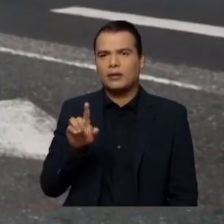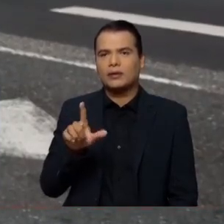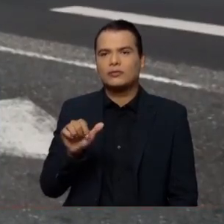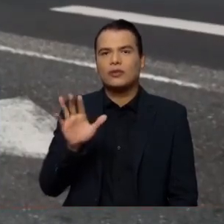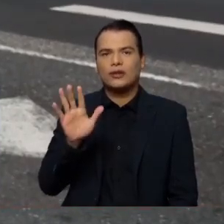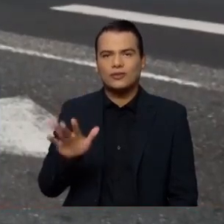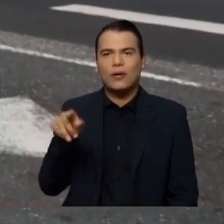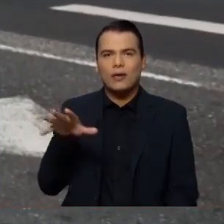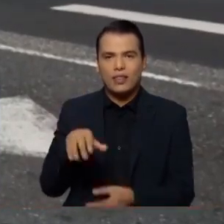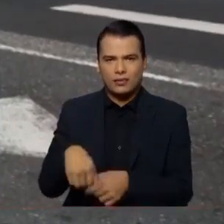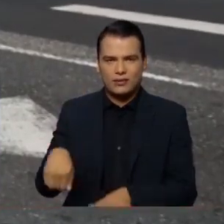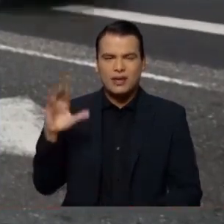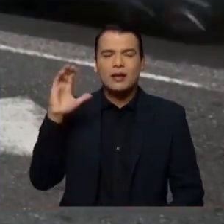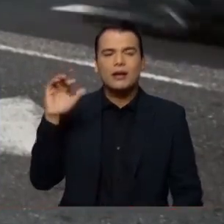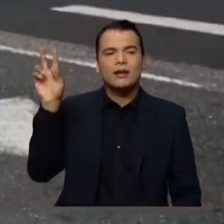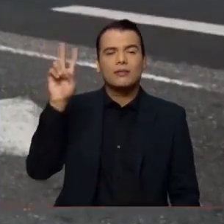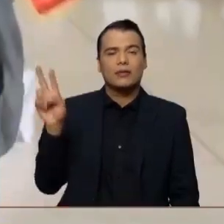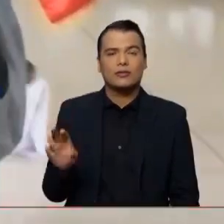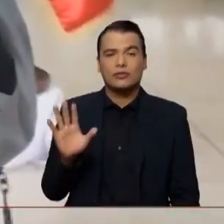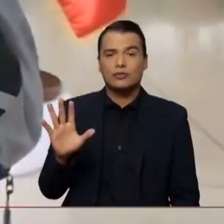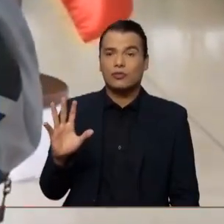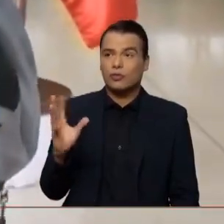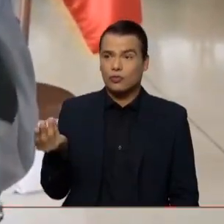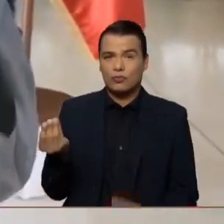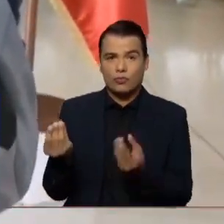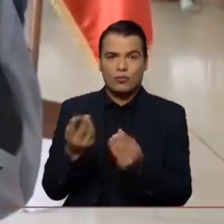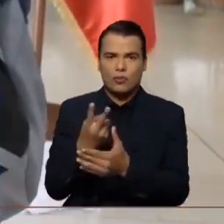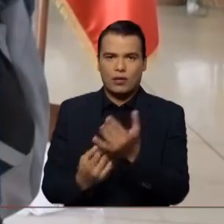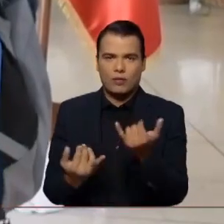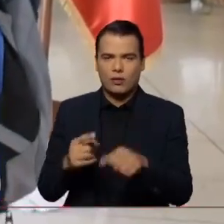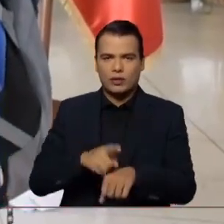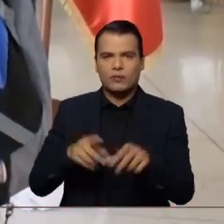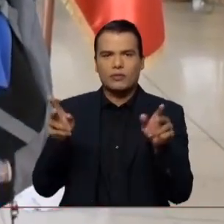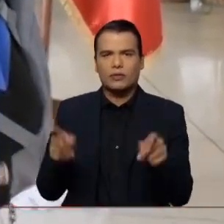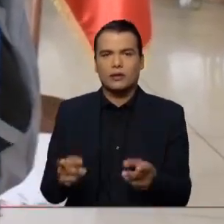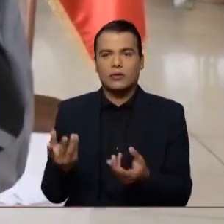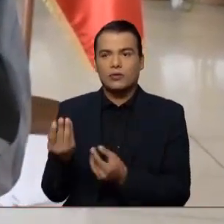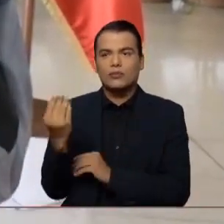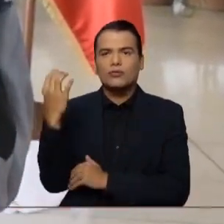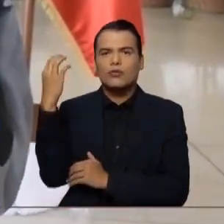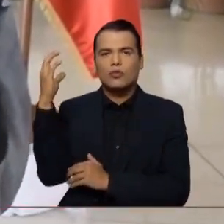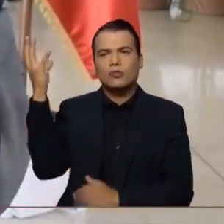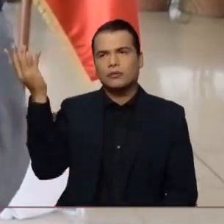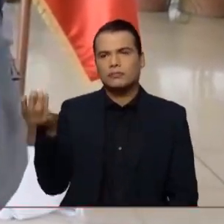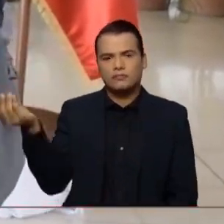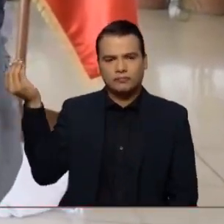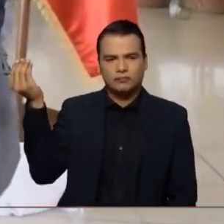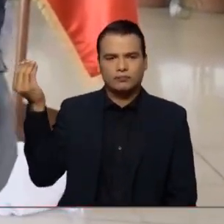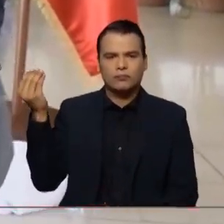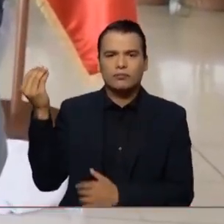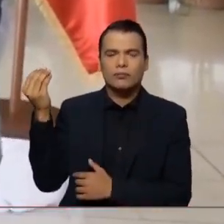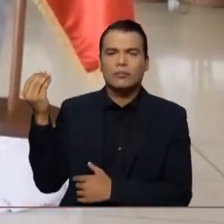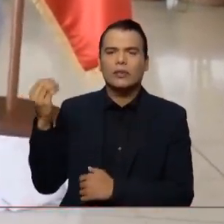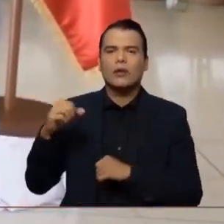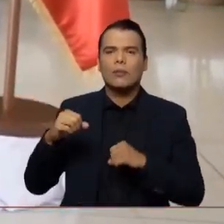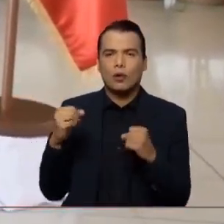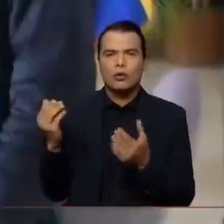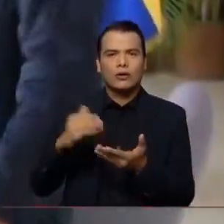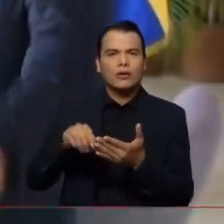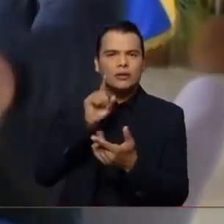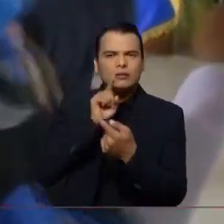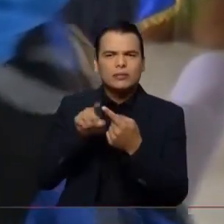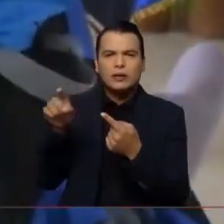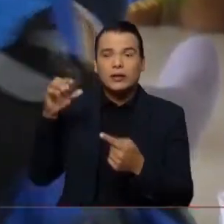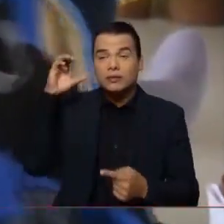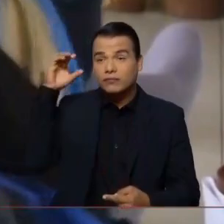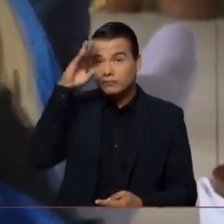dos delegaciones hicieron una pausa. La delegación de Colombia viaja a Bogotá a entregarle un informe al presidente